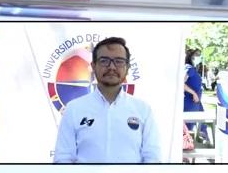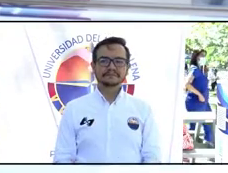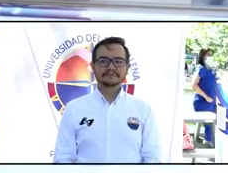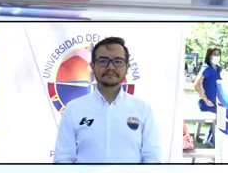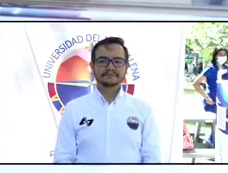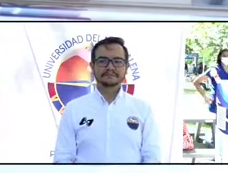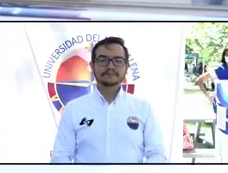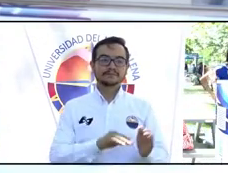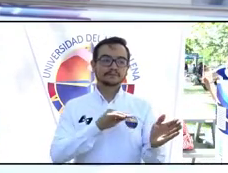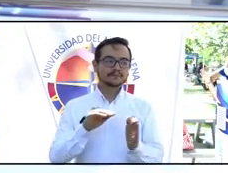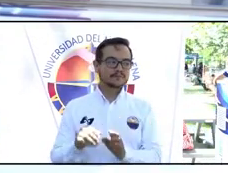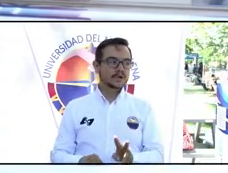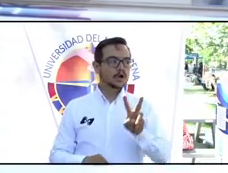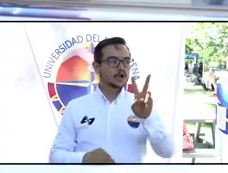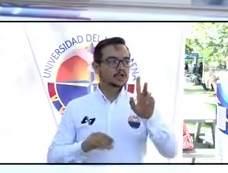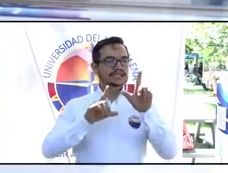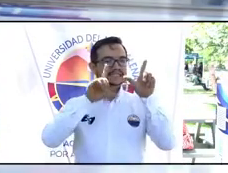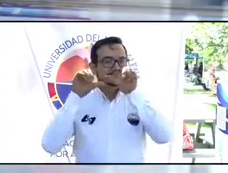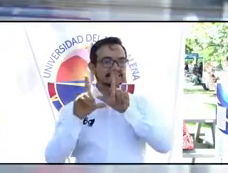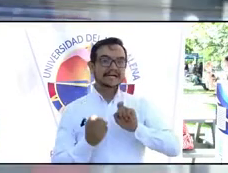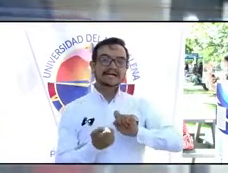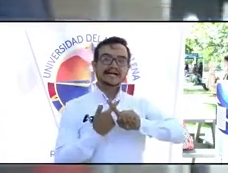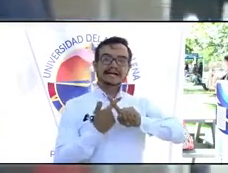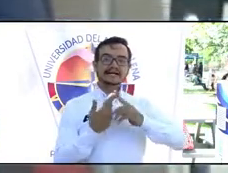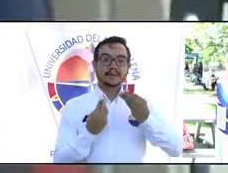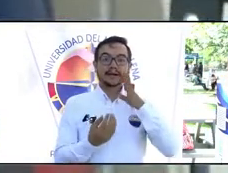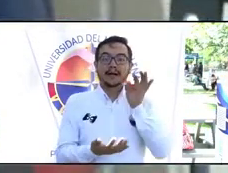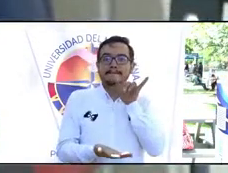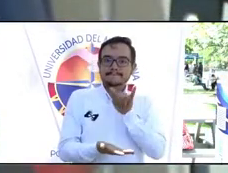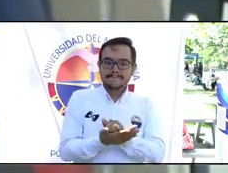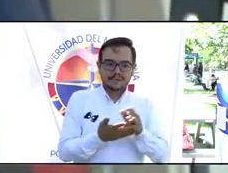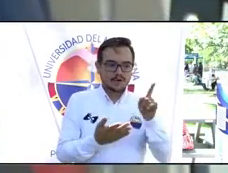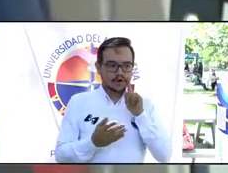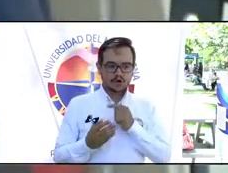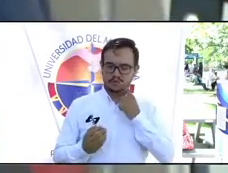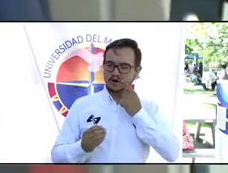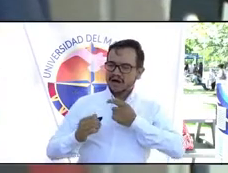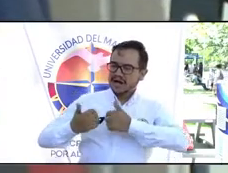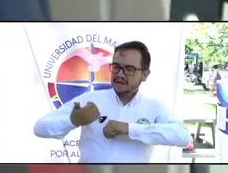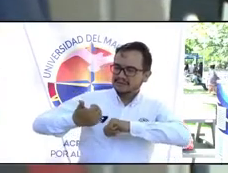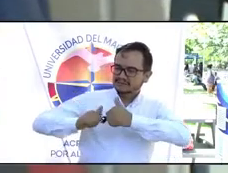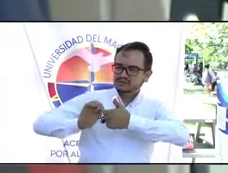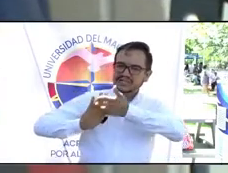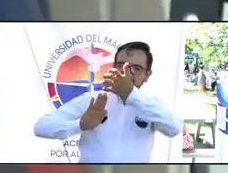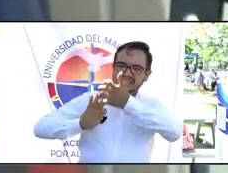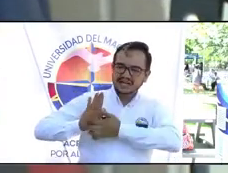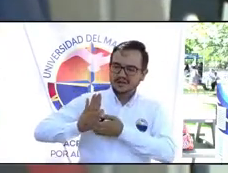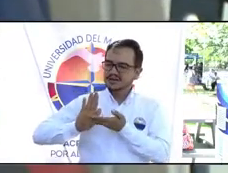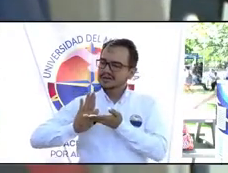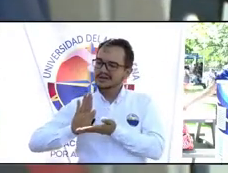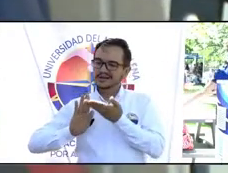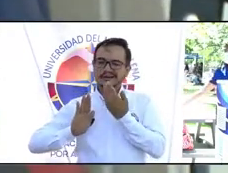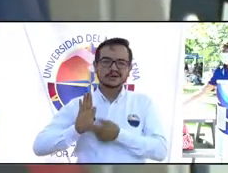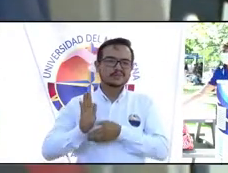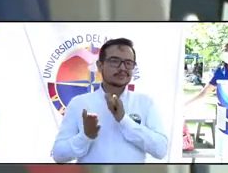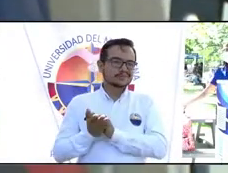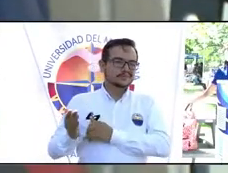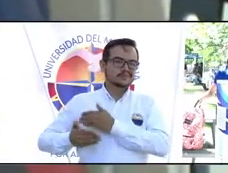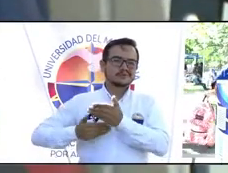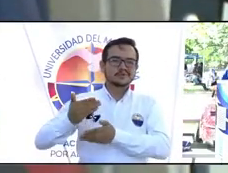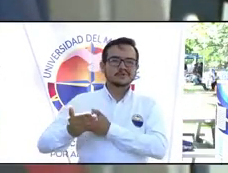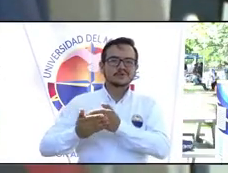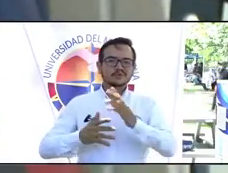Dos equipos de rayos X necesarios para realizar los diferentes diagnósticos y planes de tratamiento en el proceso de formación de